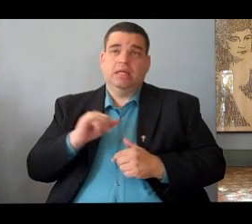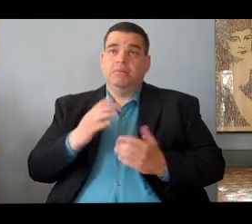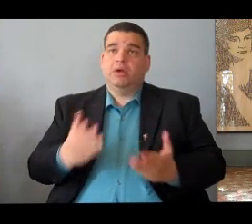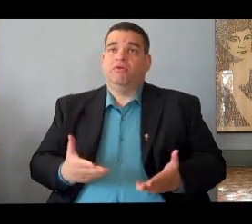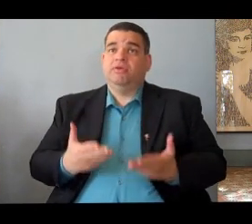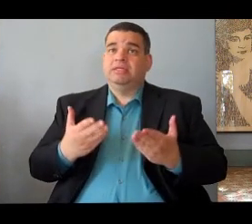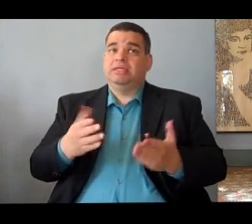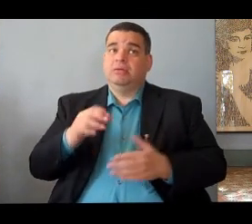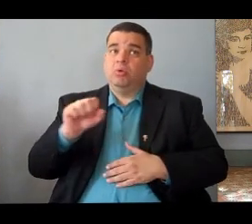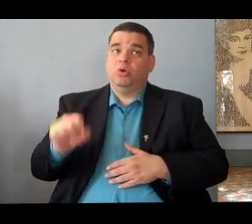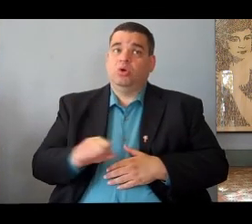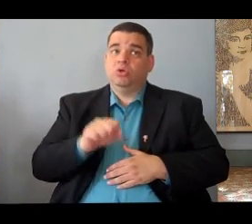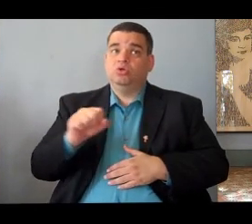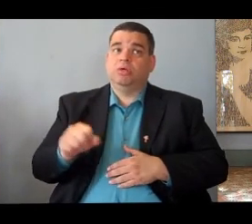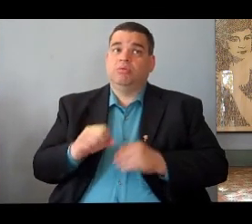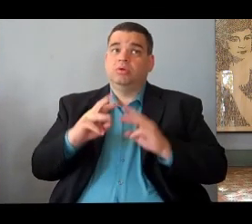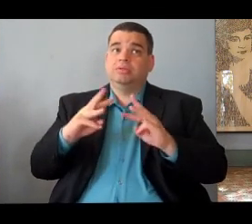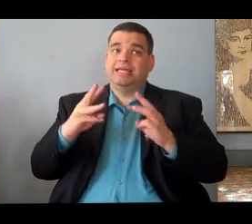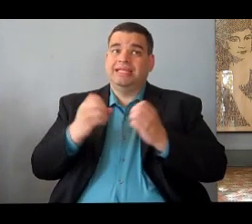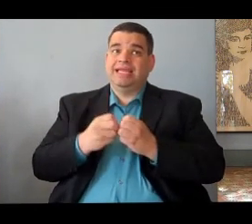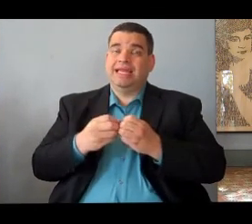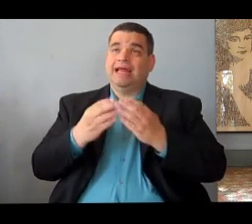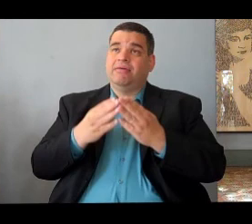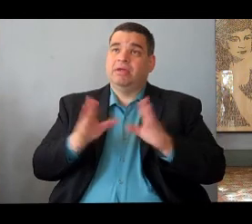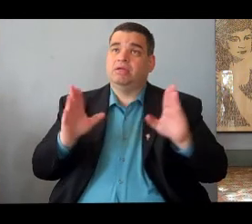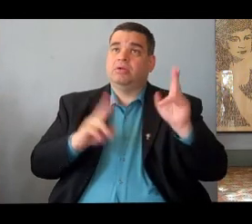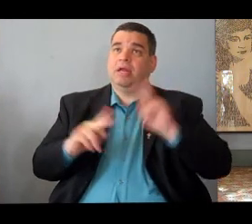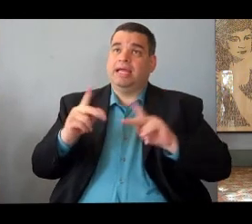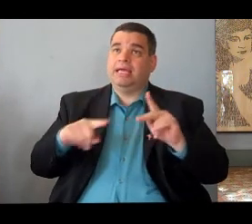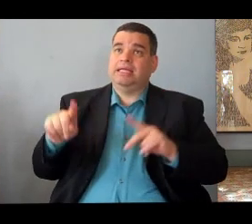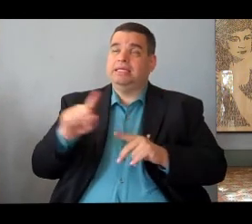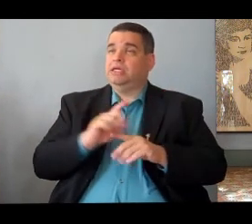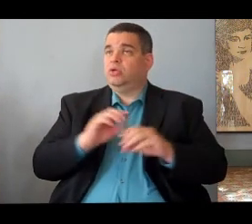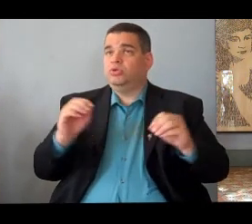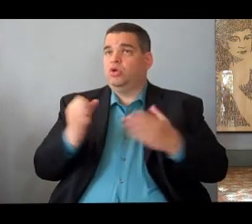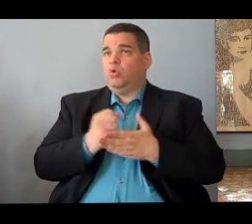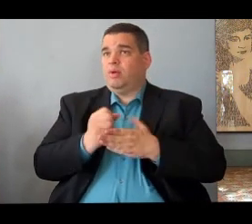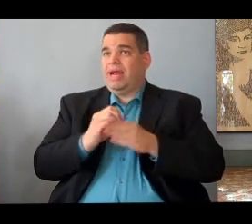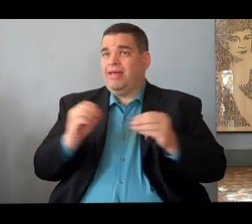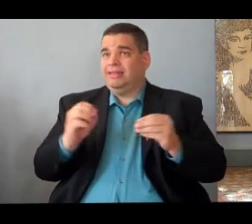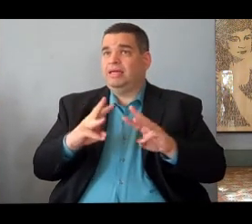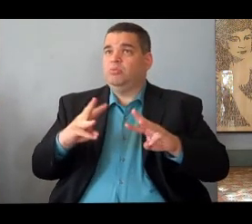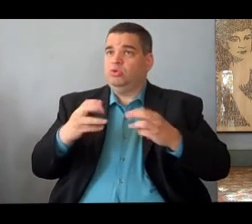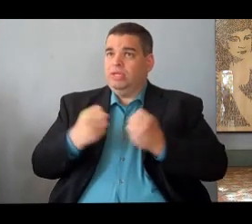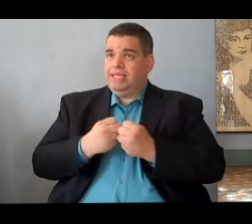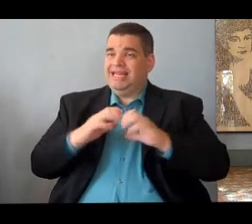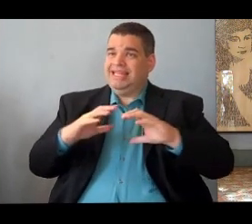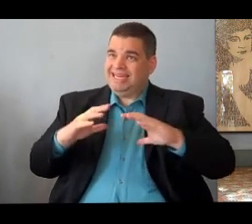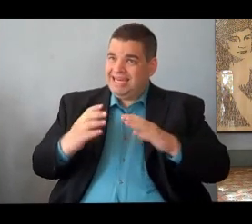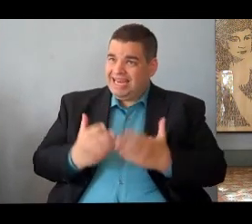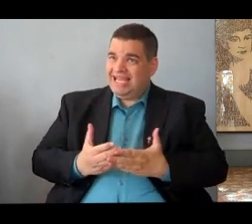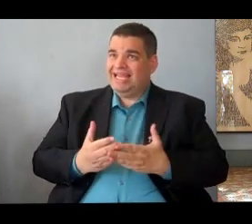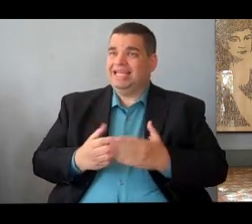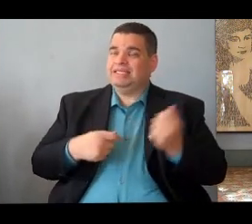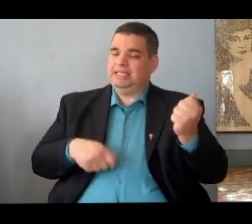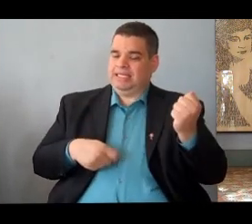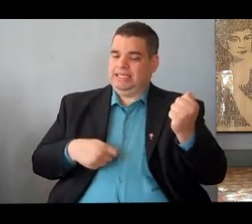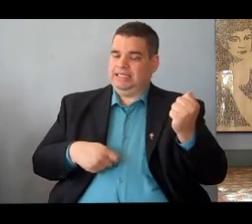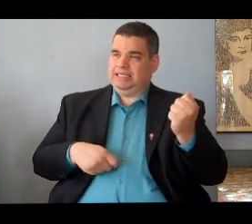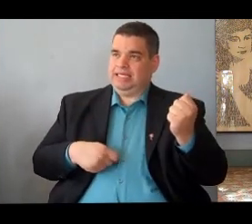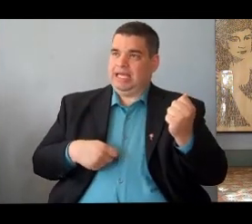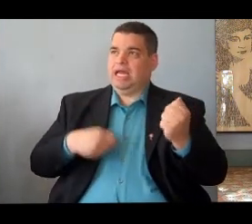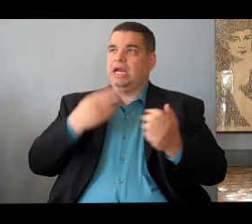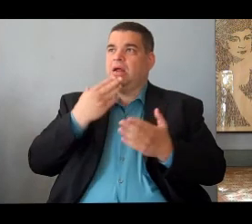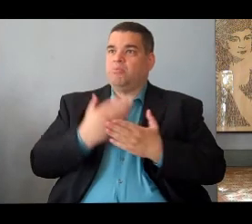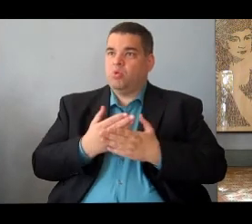ofrecemos los sábados talleres abiertos al público, son libres de costo. Ajá. Actualmente estamos llevando a cabo talleres de clases de guitarra. Muy bueno. Ah,